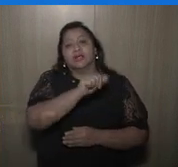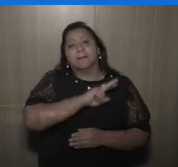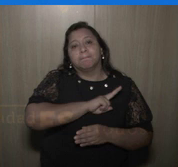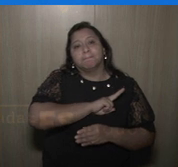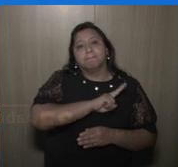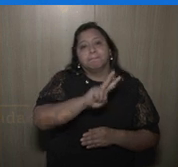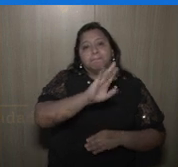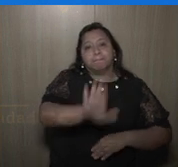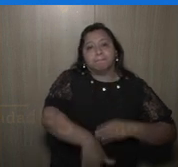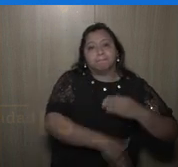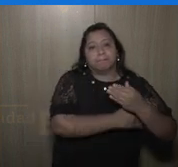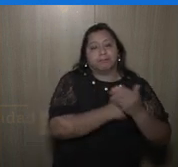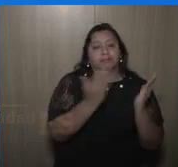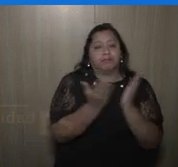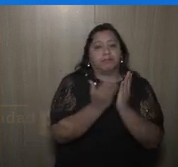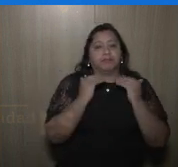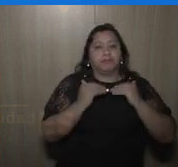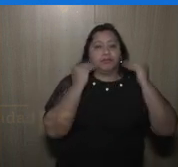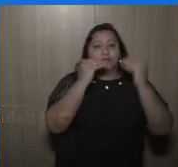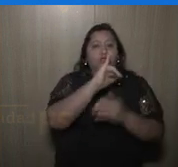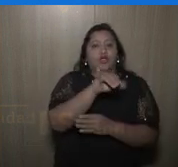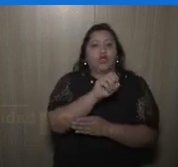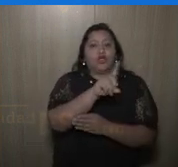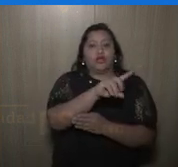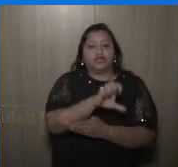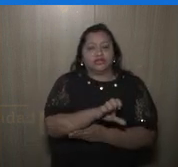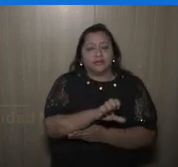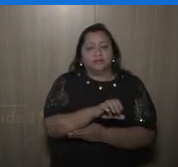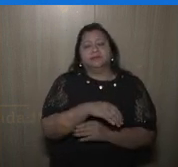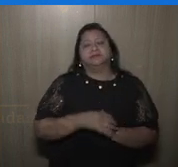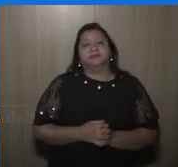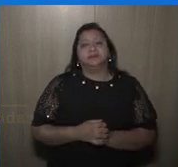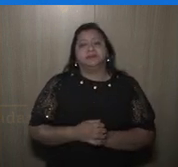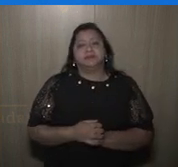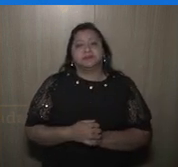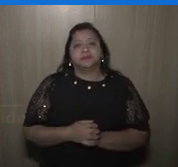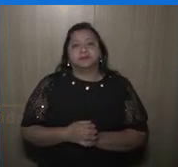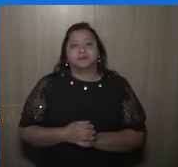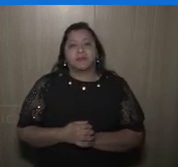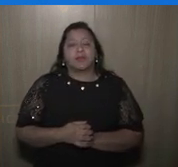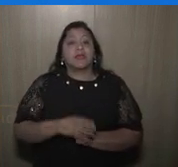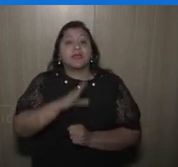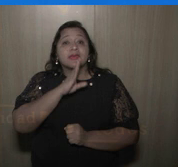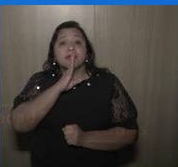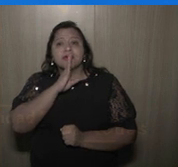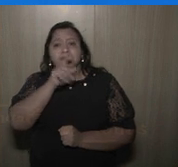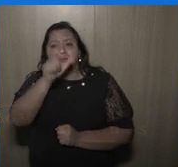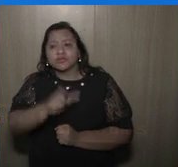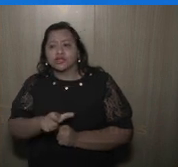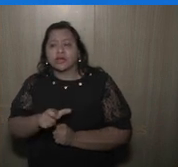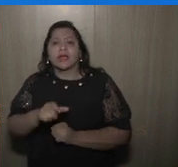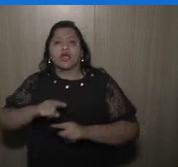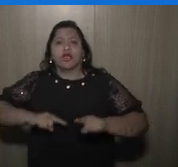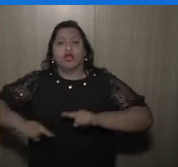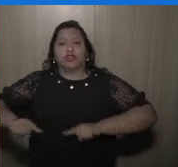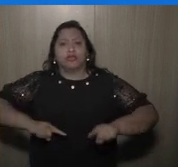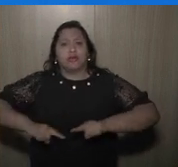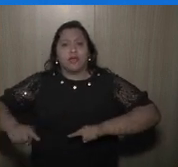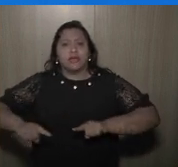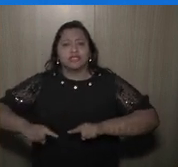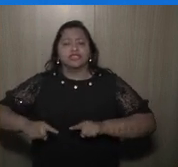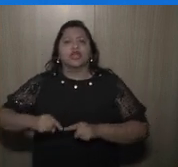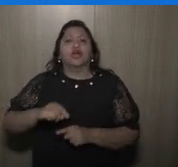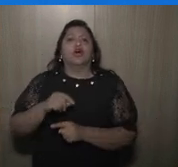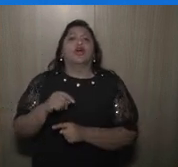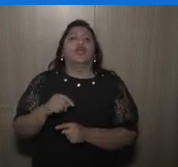de educación superior, José Maximiliano Gómez Torres, con la moderación del coordinador de la sala